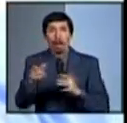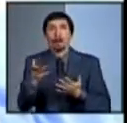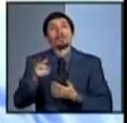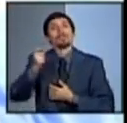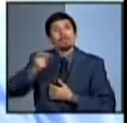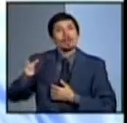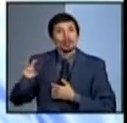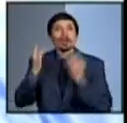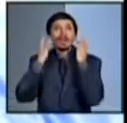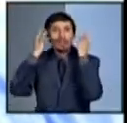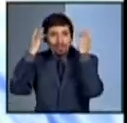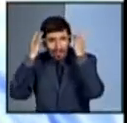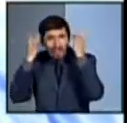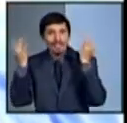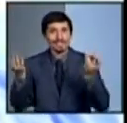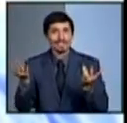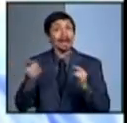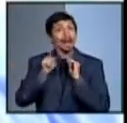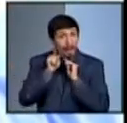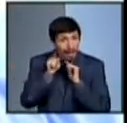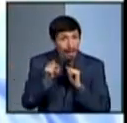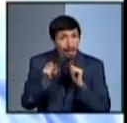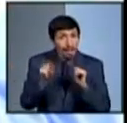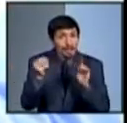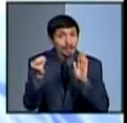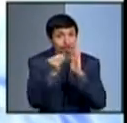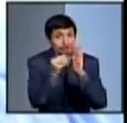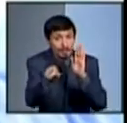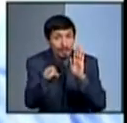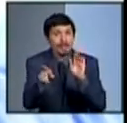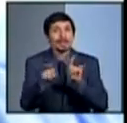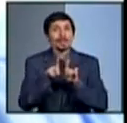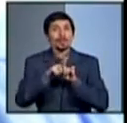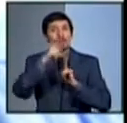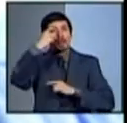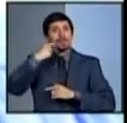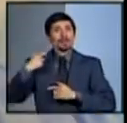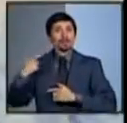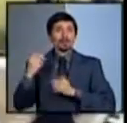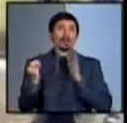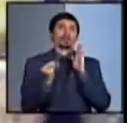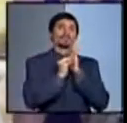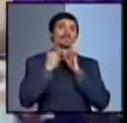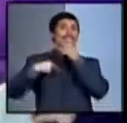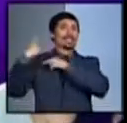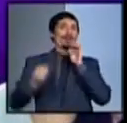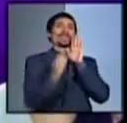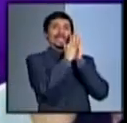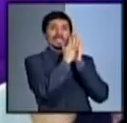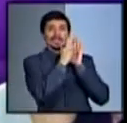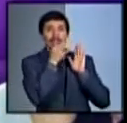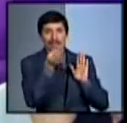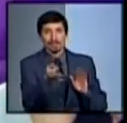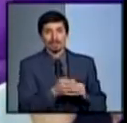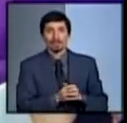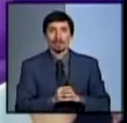que la gente andaba contenta. Eso un poco marca a la gente, los hitos históricos.